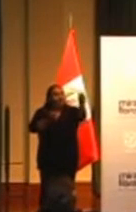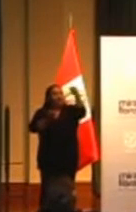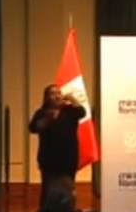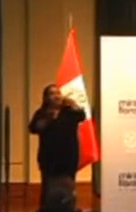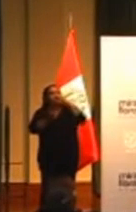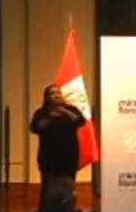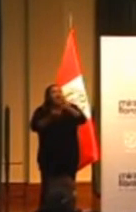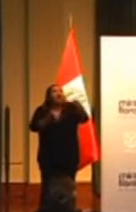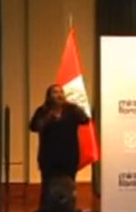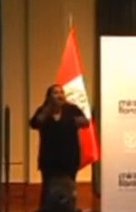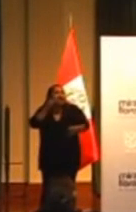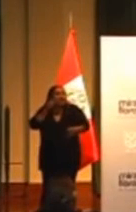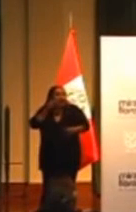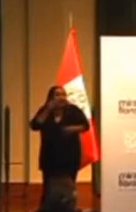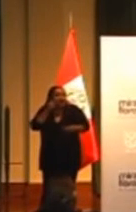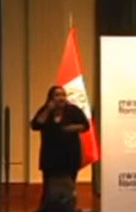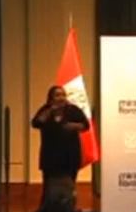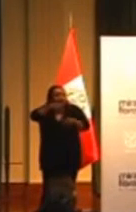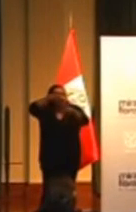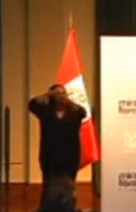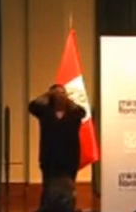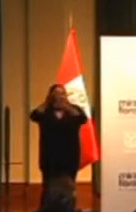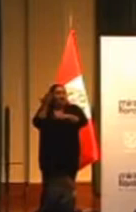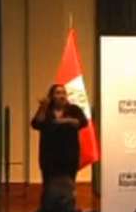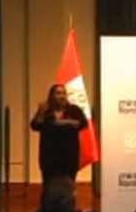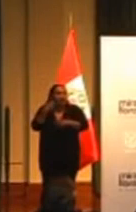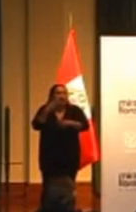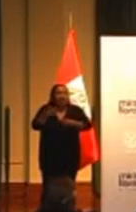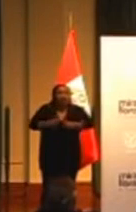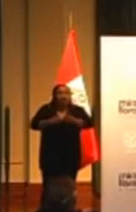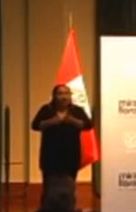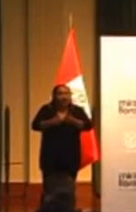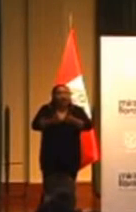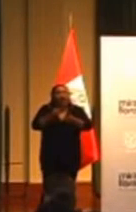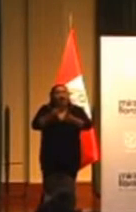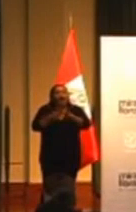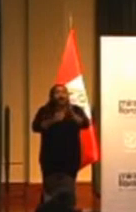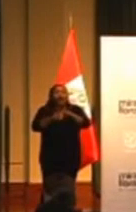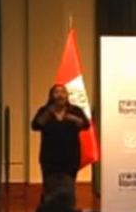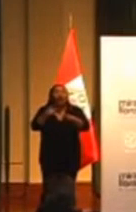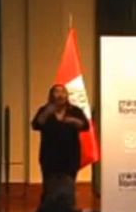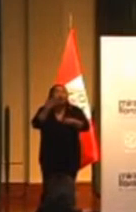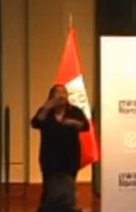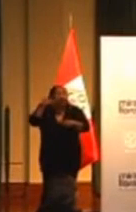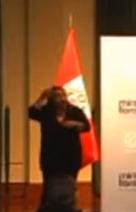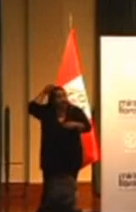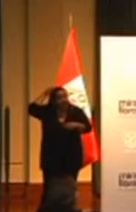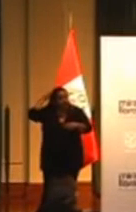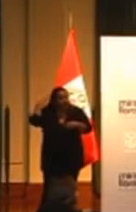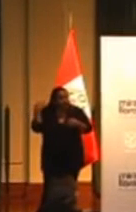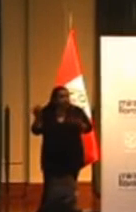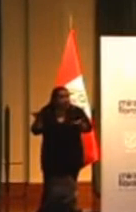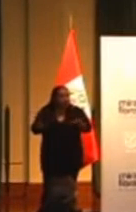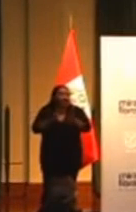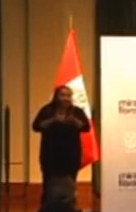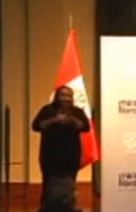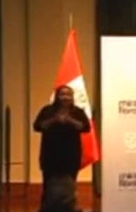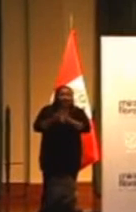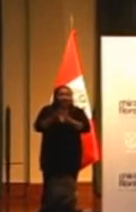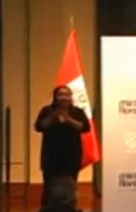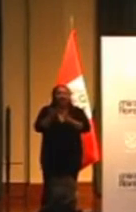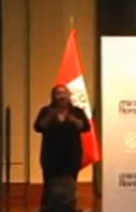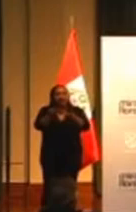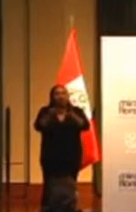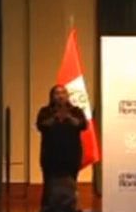sapiencia, la virtud de vida de quienes ya peinamos algunas canas. Entonces, fíjense que esto es algo muy importante que